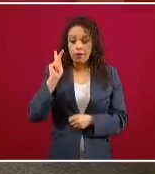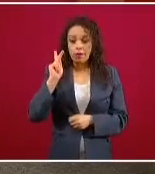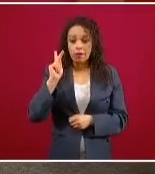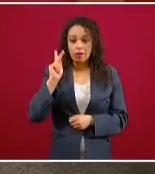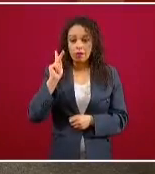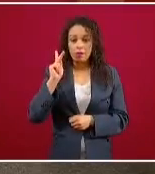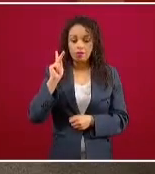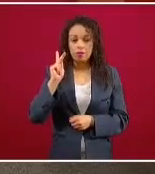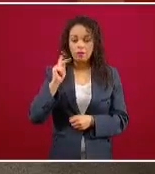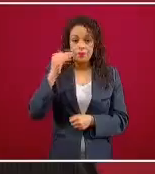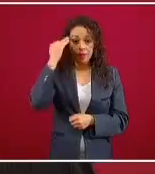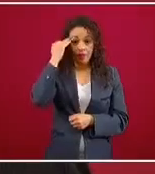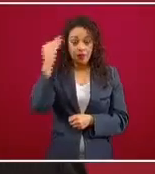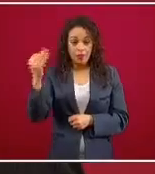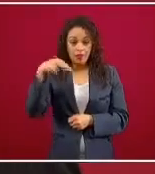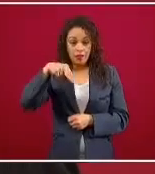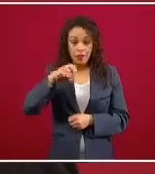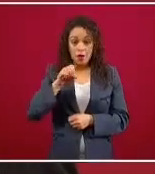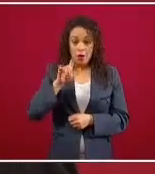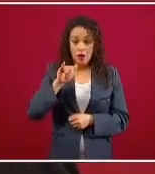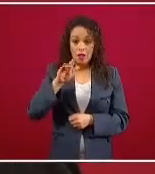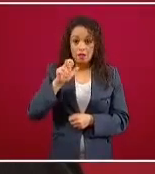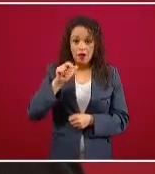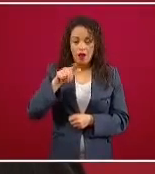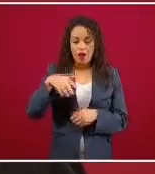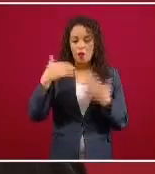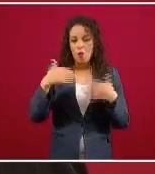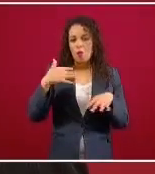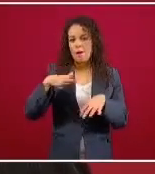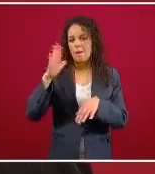como en el periodo neoliberal.